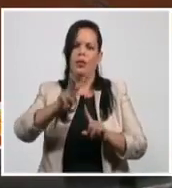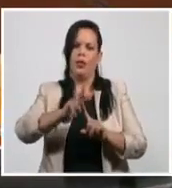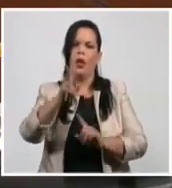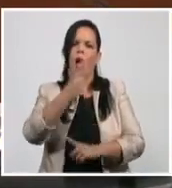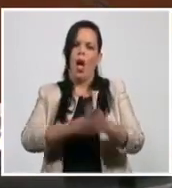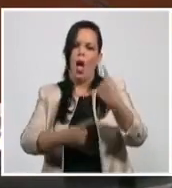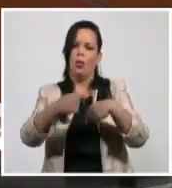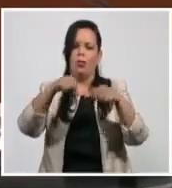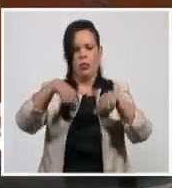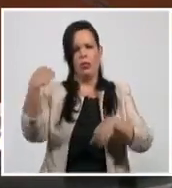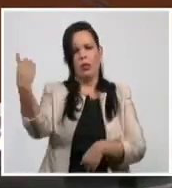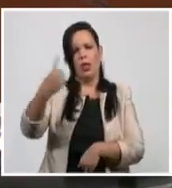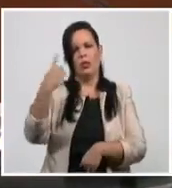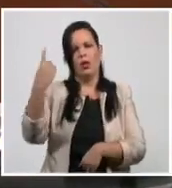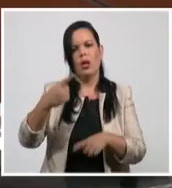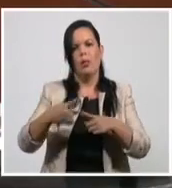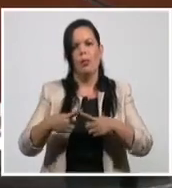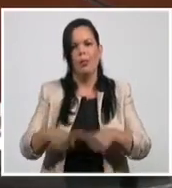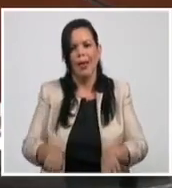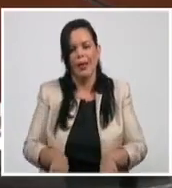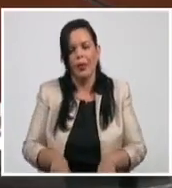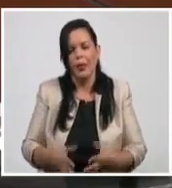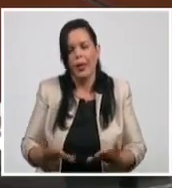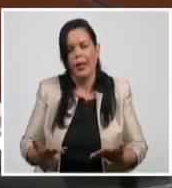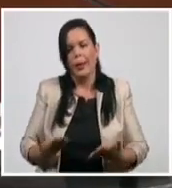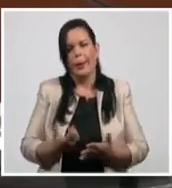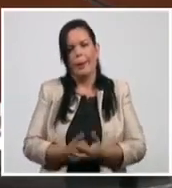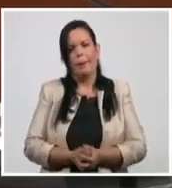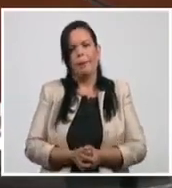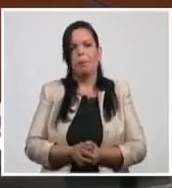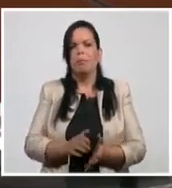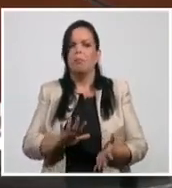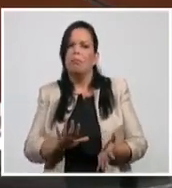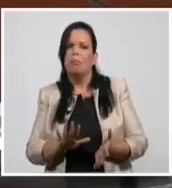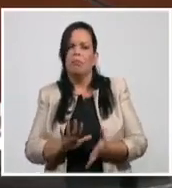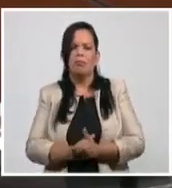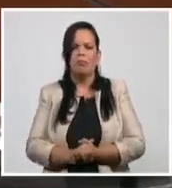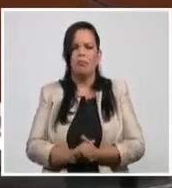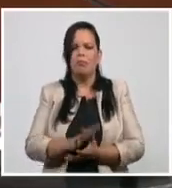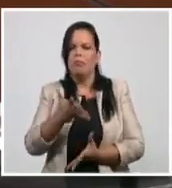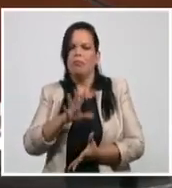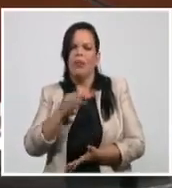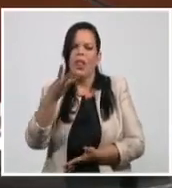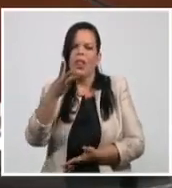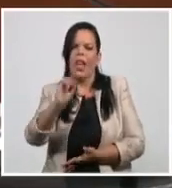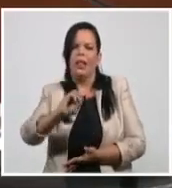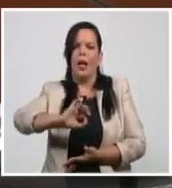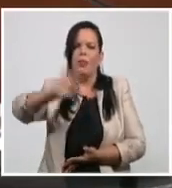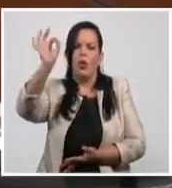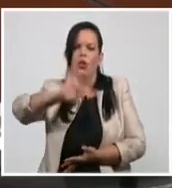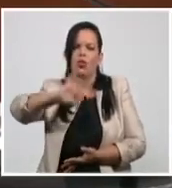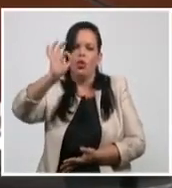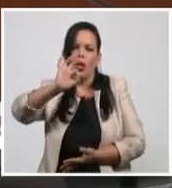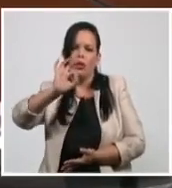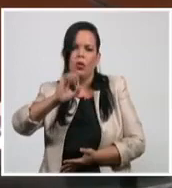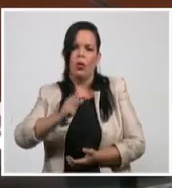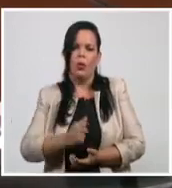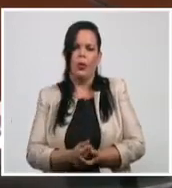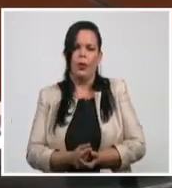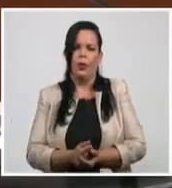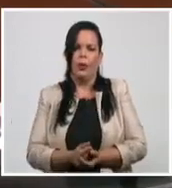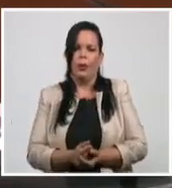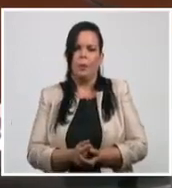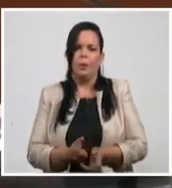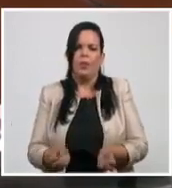nacionales. Sin embargo, no más de un 30% tiene reflejo, tiene sus salidas